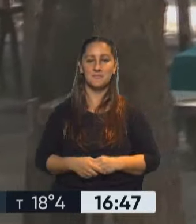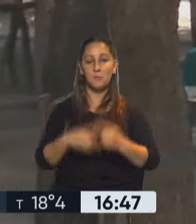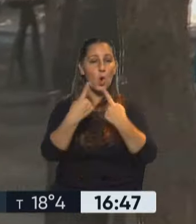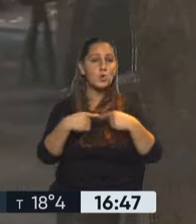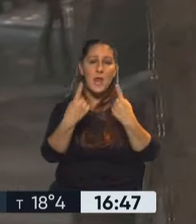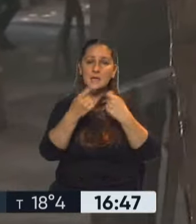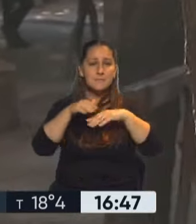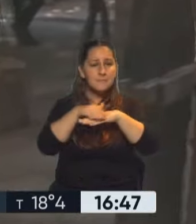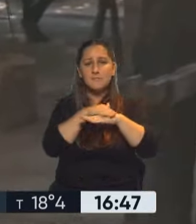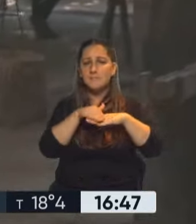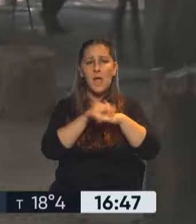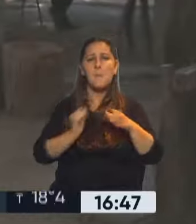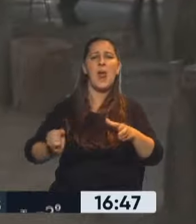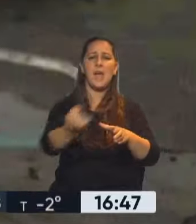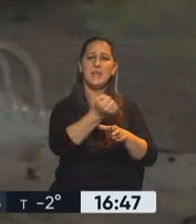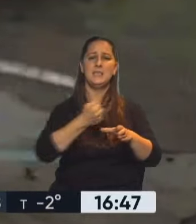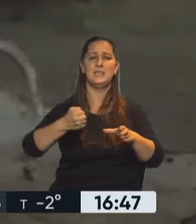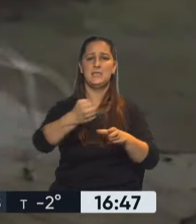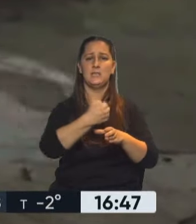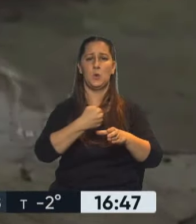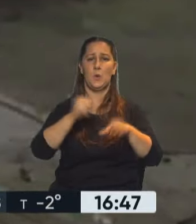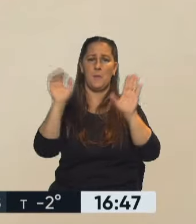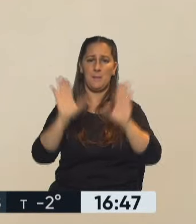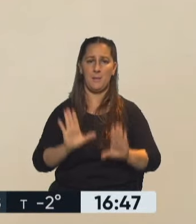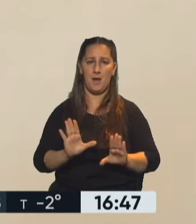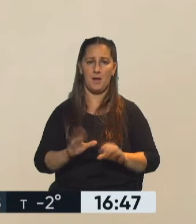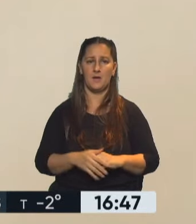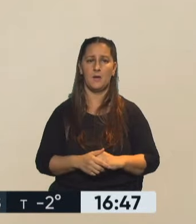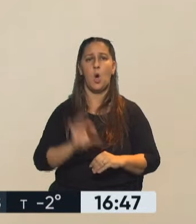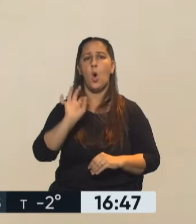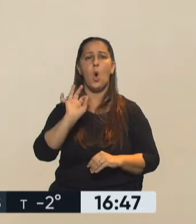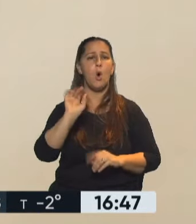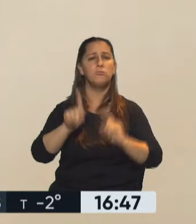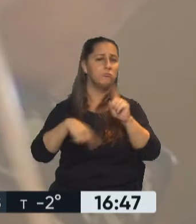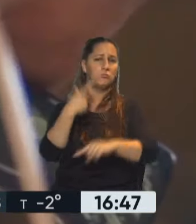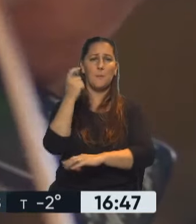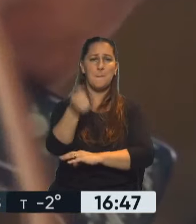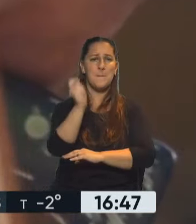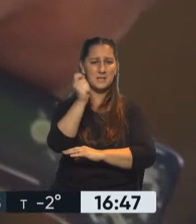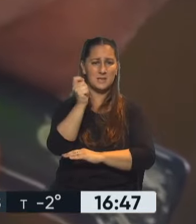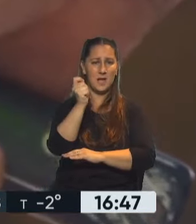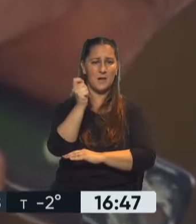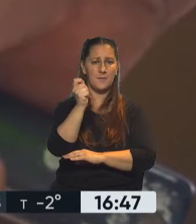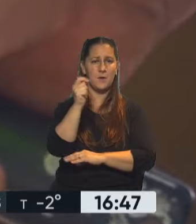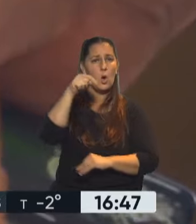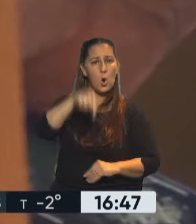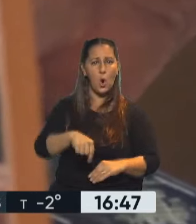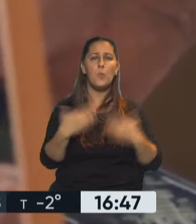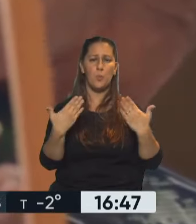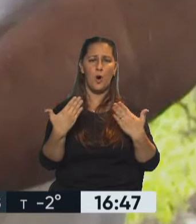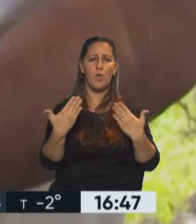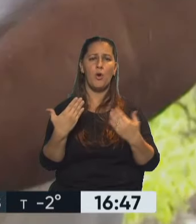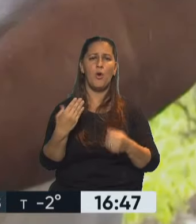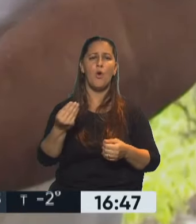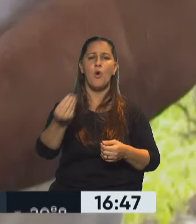necesario para hacer un guiso al otro día. Y si no, al otro día tenemos pesca, pero hoy, ¿qué puedo? Le doy de comer